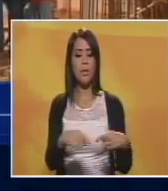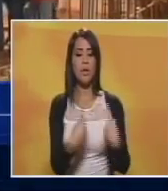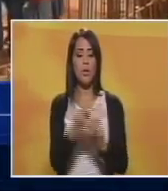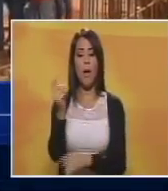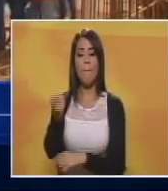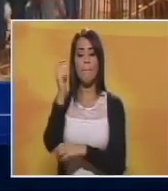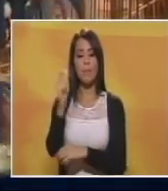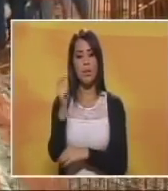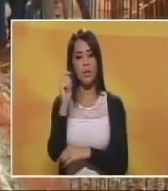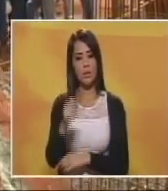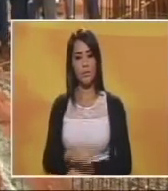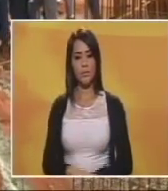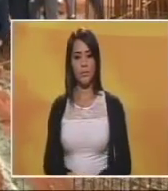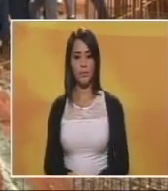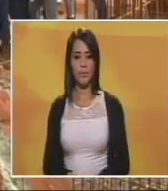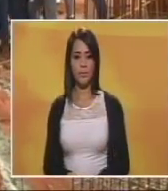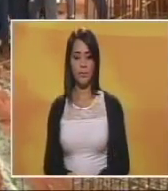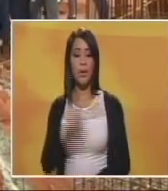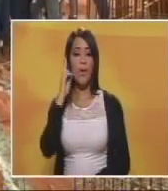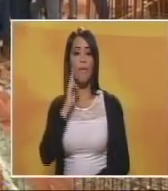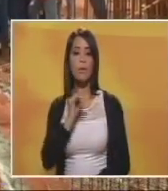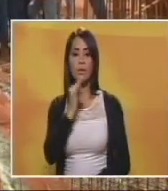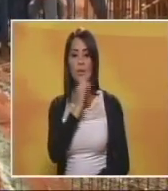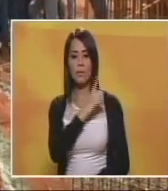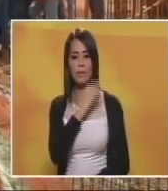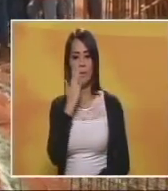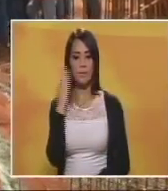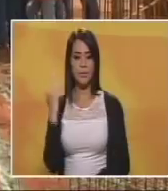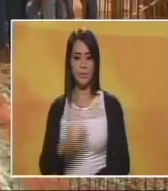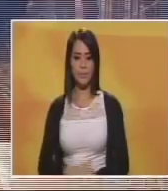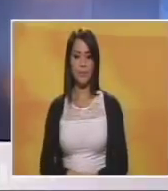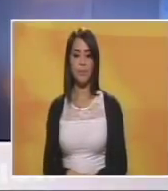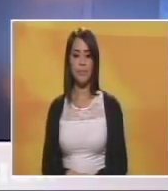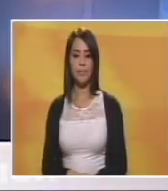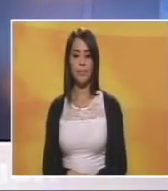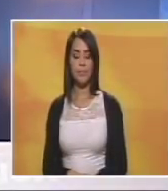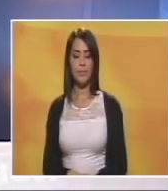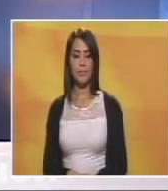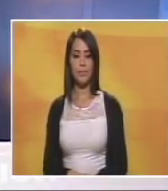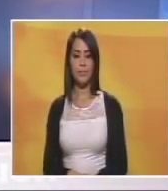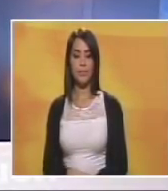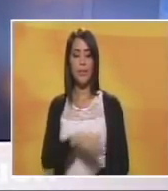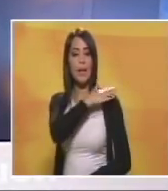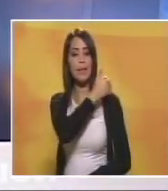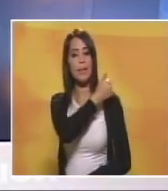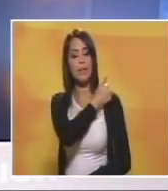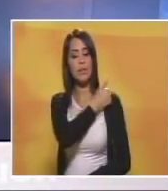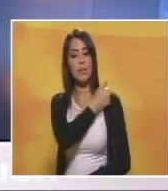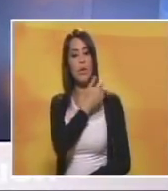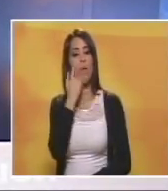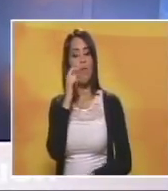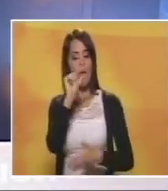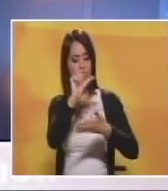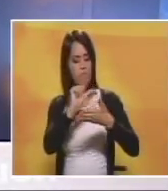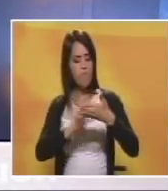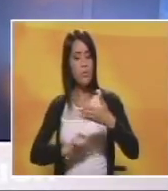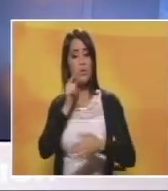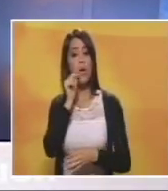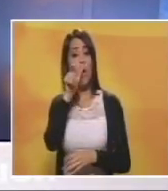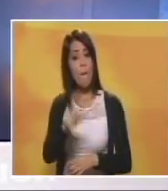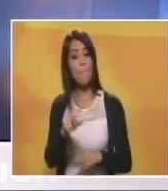la entidad. Desde el estado Bolívar, Henderson Pérez, Noticiero Venevisión. El director de Ecoanalítica, Asdrúbal Oliveros, indicó